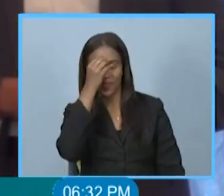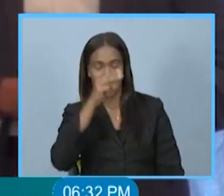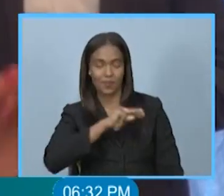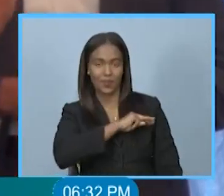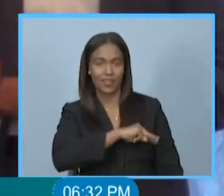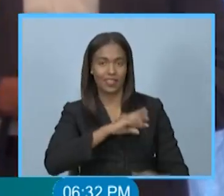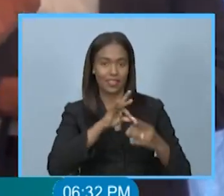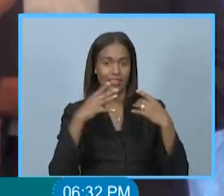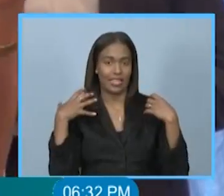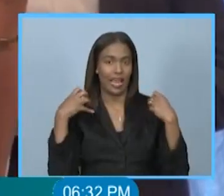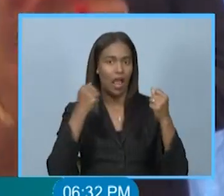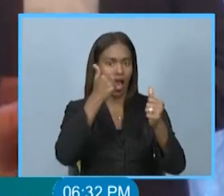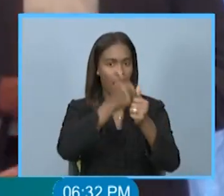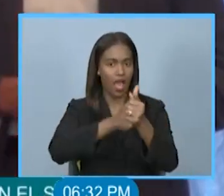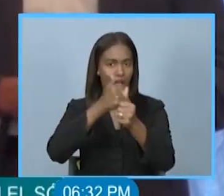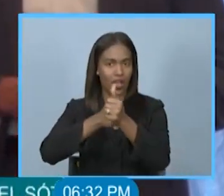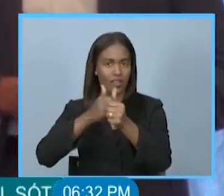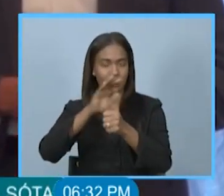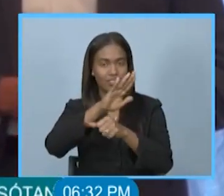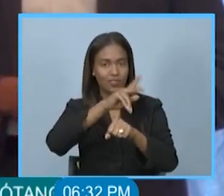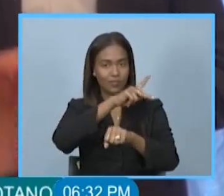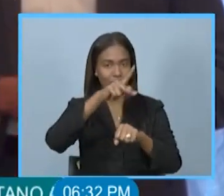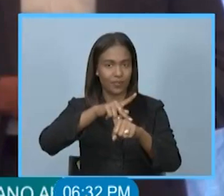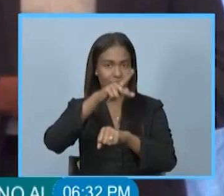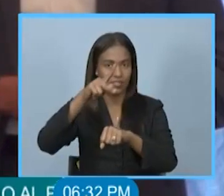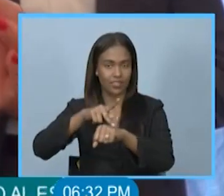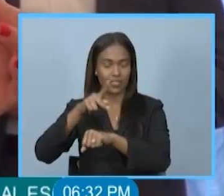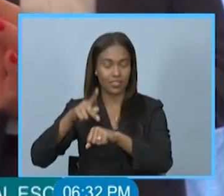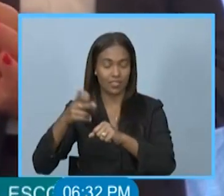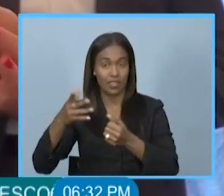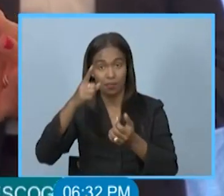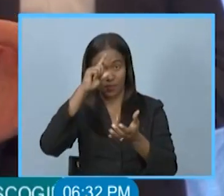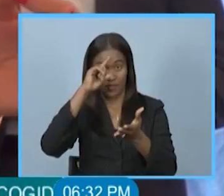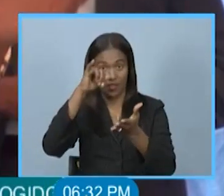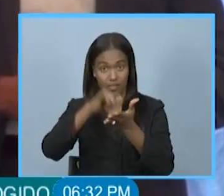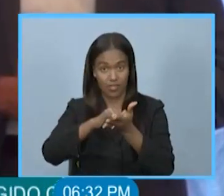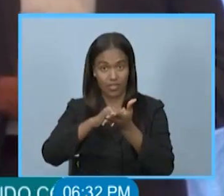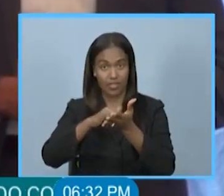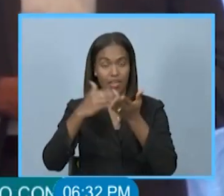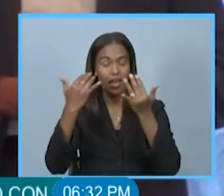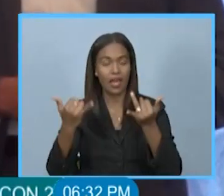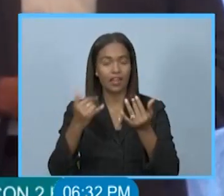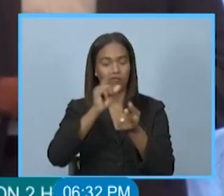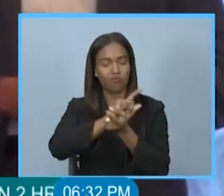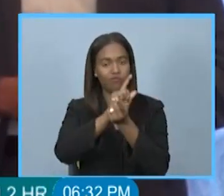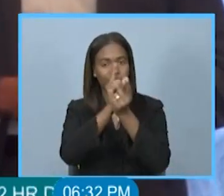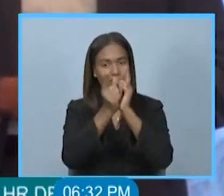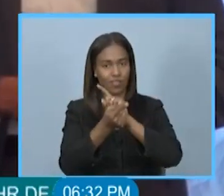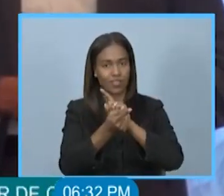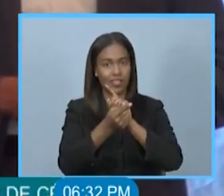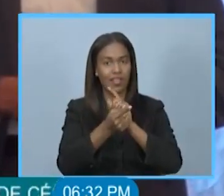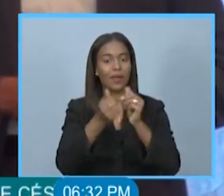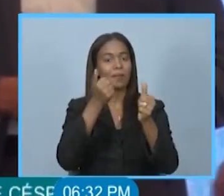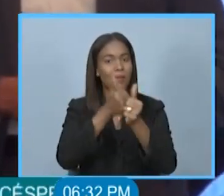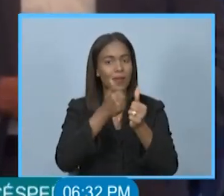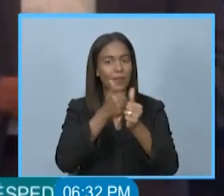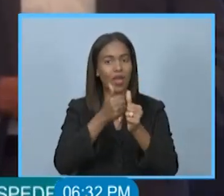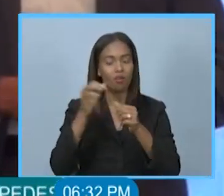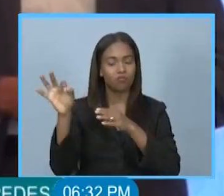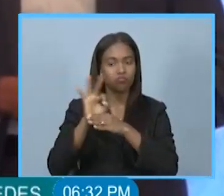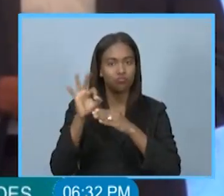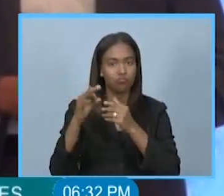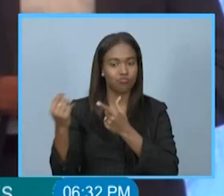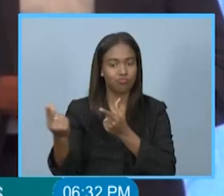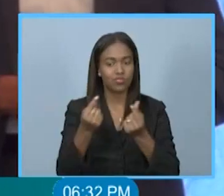ministro de salud en cada una de sus provincias y Por ende se convierten en las mismas funciones